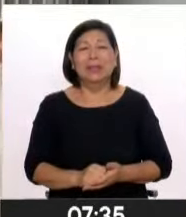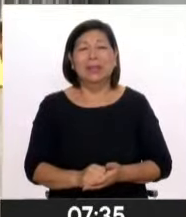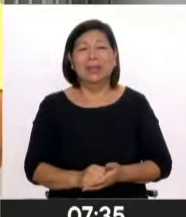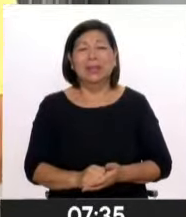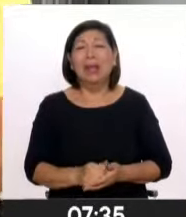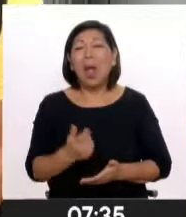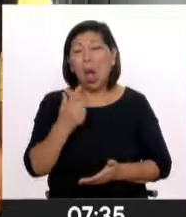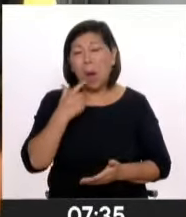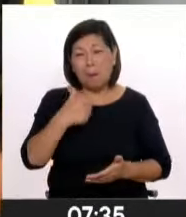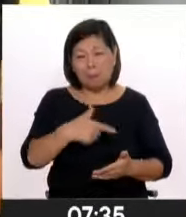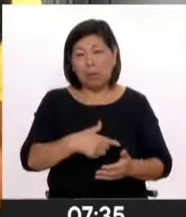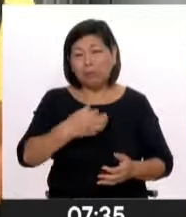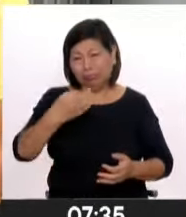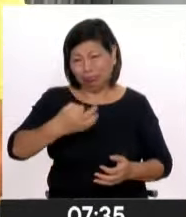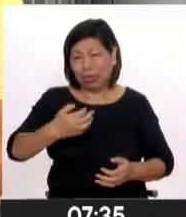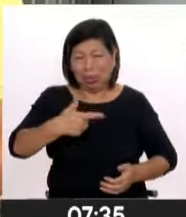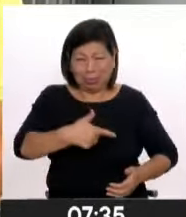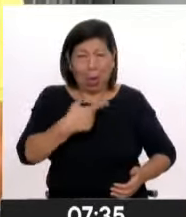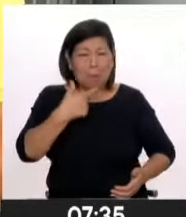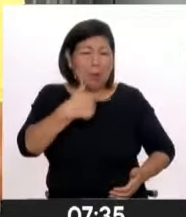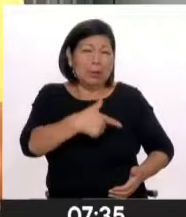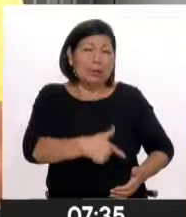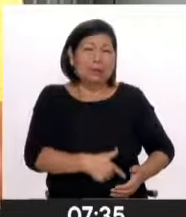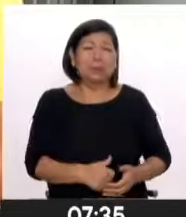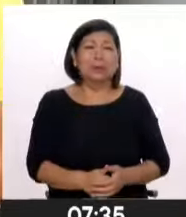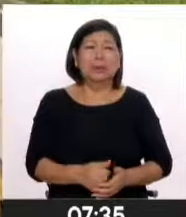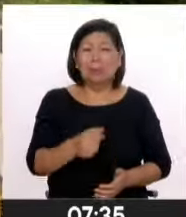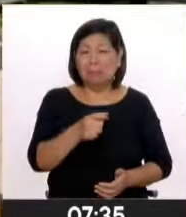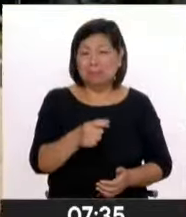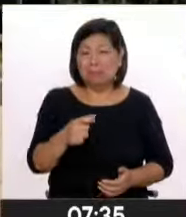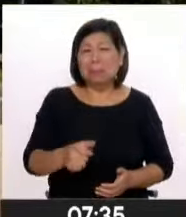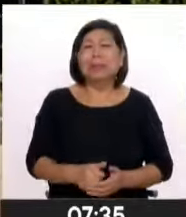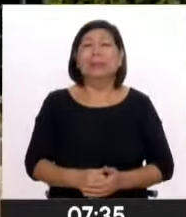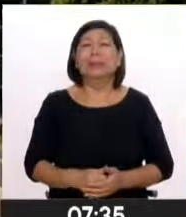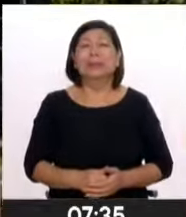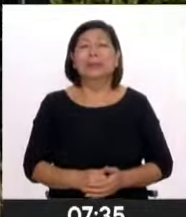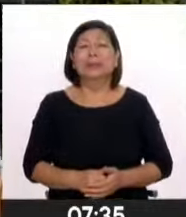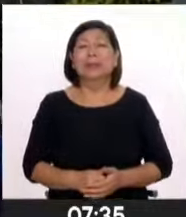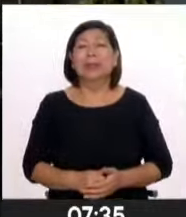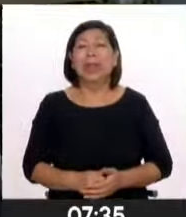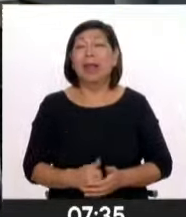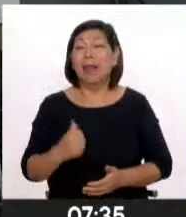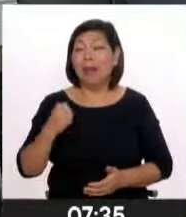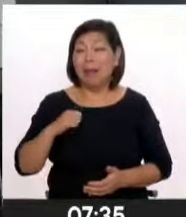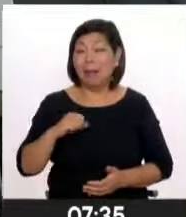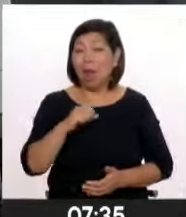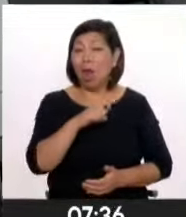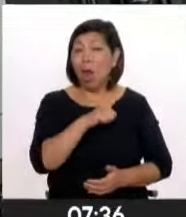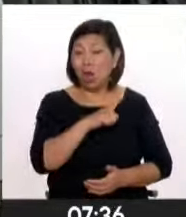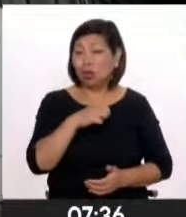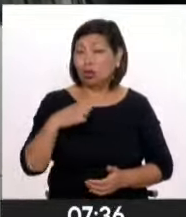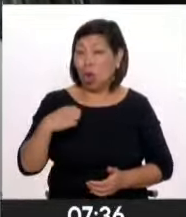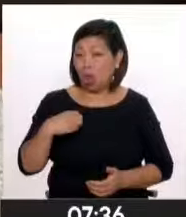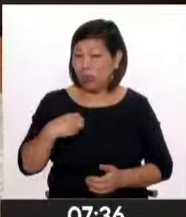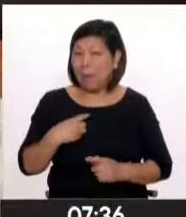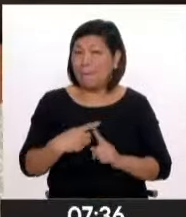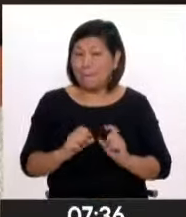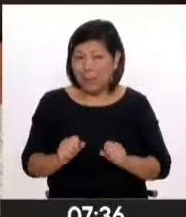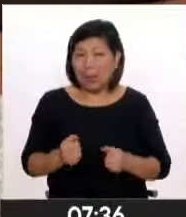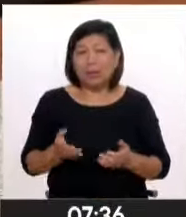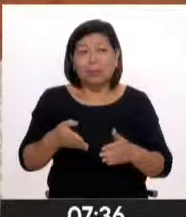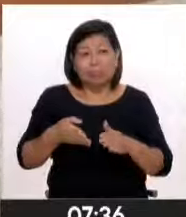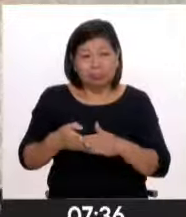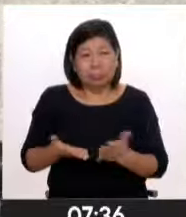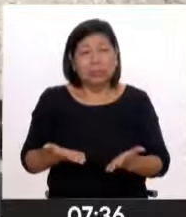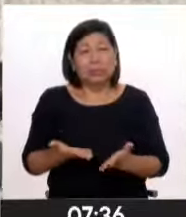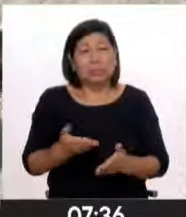un arma de fuego real, un revólver cargado con municiones. El alcalde de Los Olivos volvió a expresar su pedido para